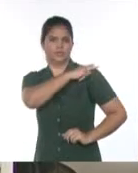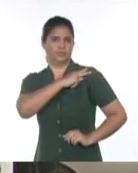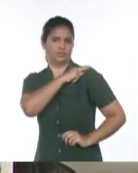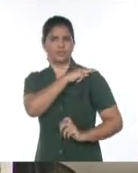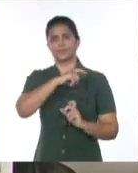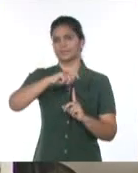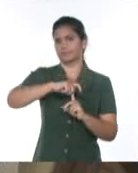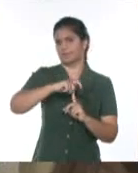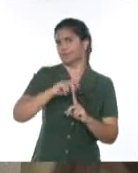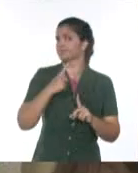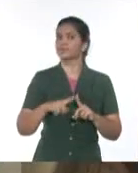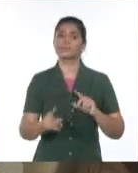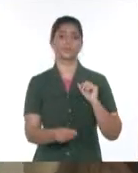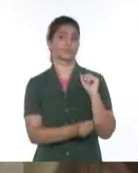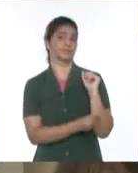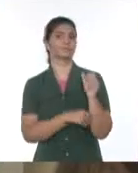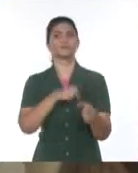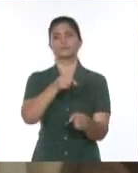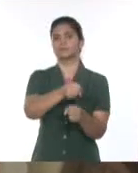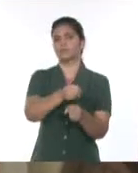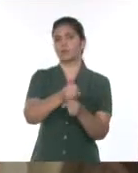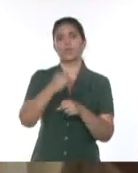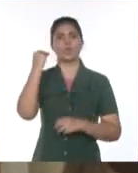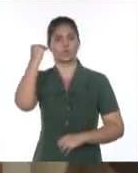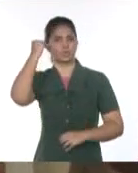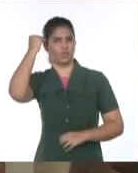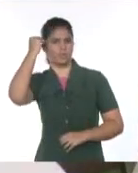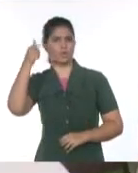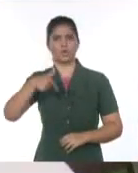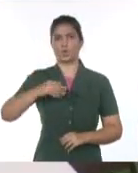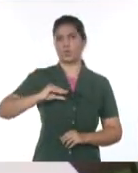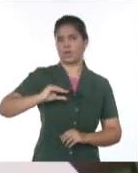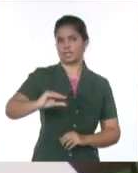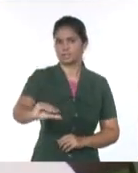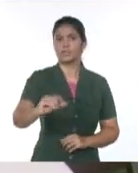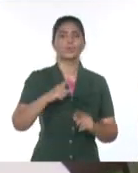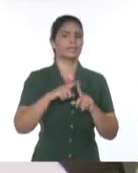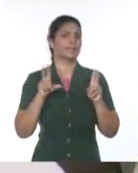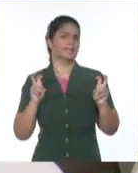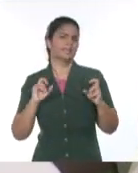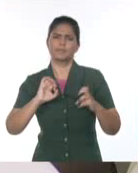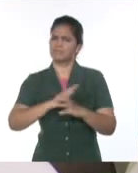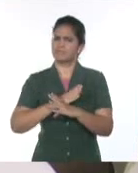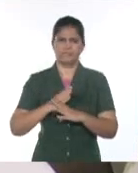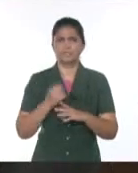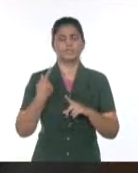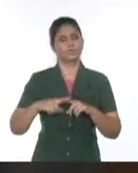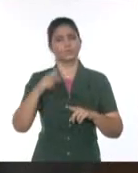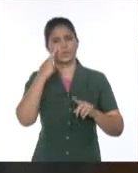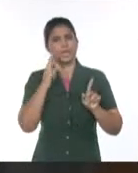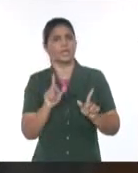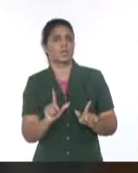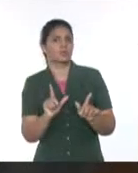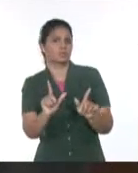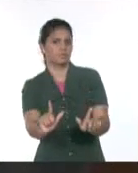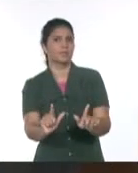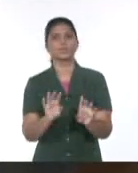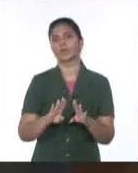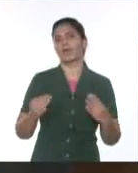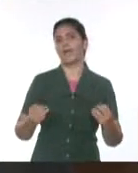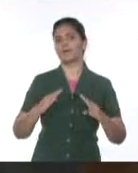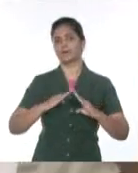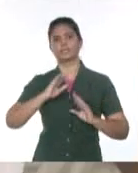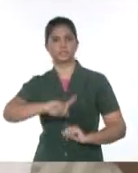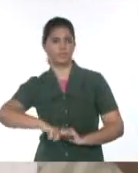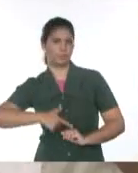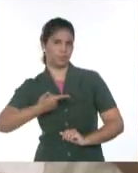la superación, la jubilación y la atención a los mismos, el sistema de reconocimientos y condecoraciones, las formas de pago